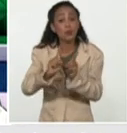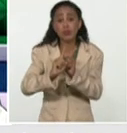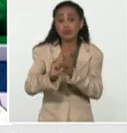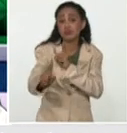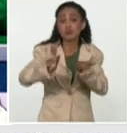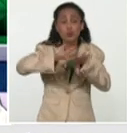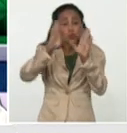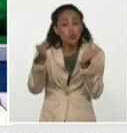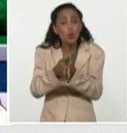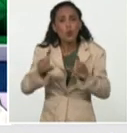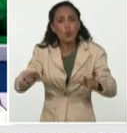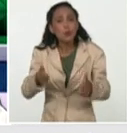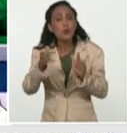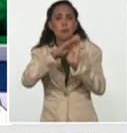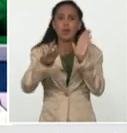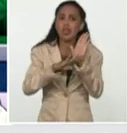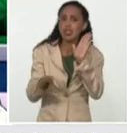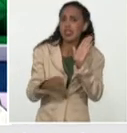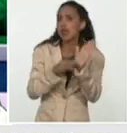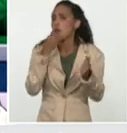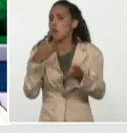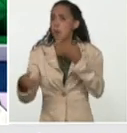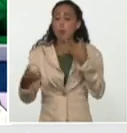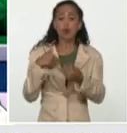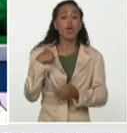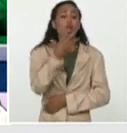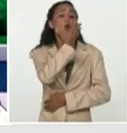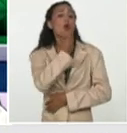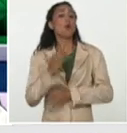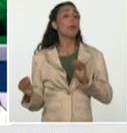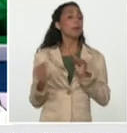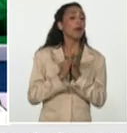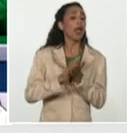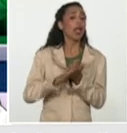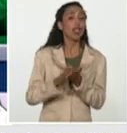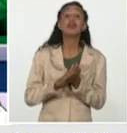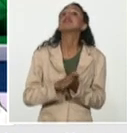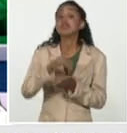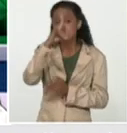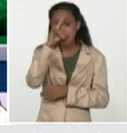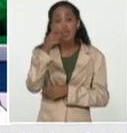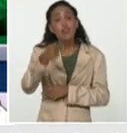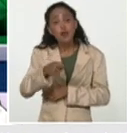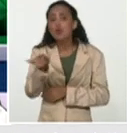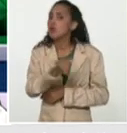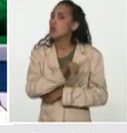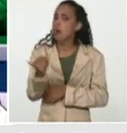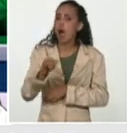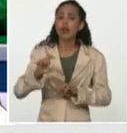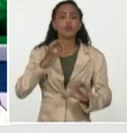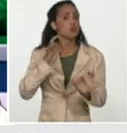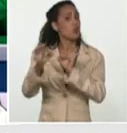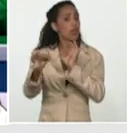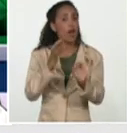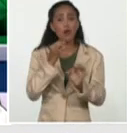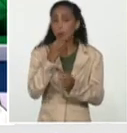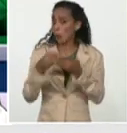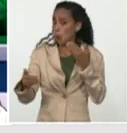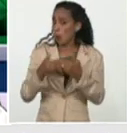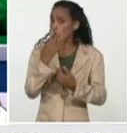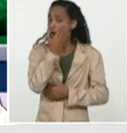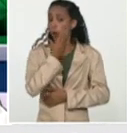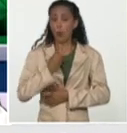independientemente de la edad, independientemente de las comorbilidades que nos puedan acompañar, porque el comportamiento